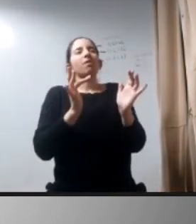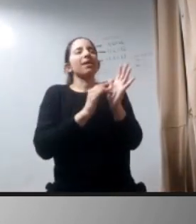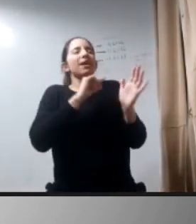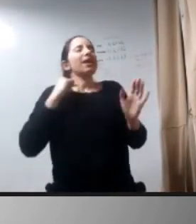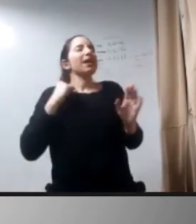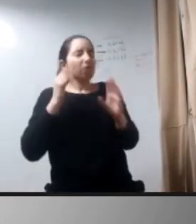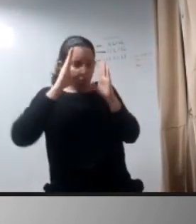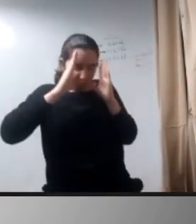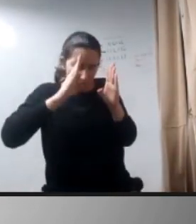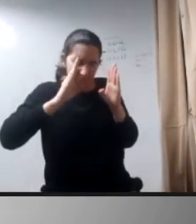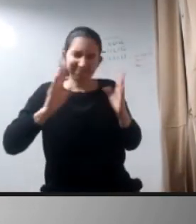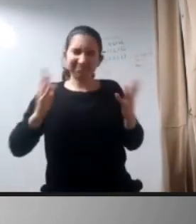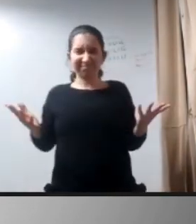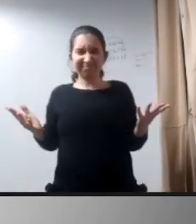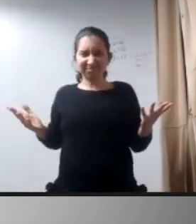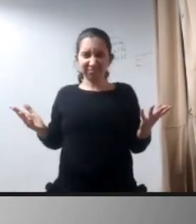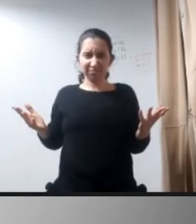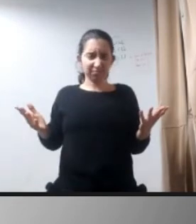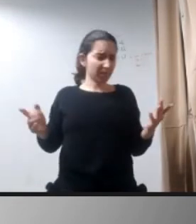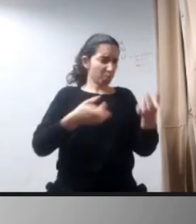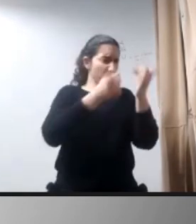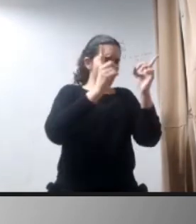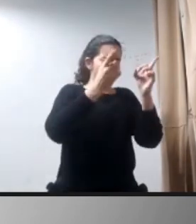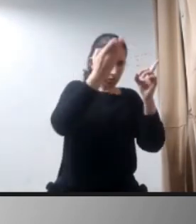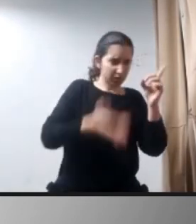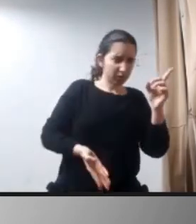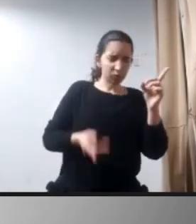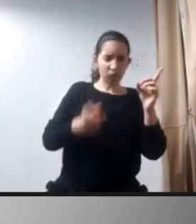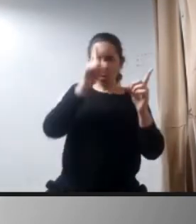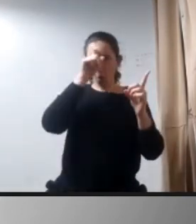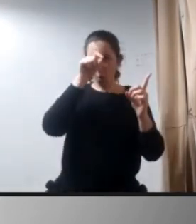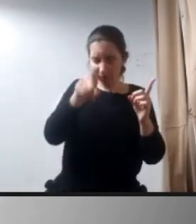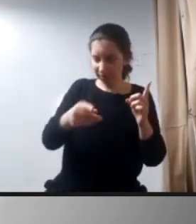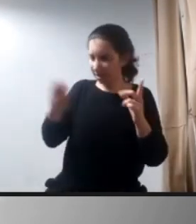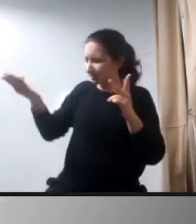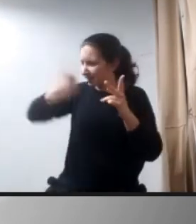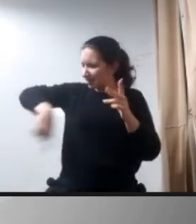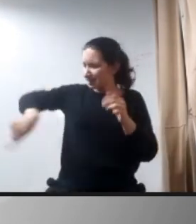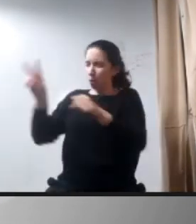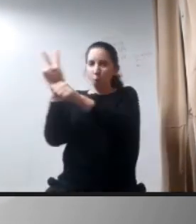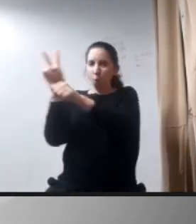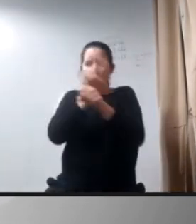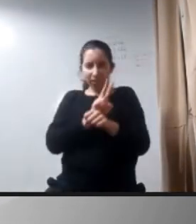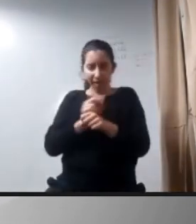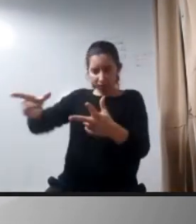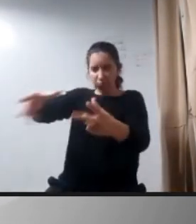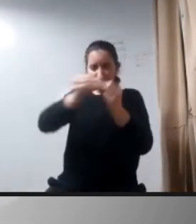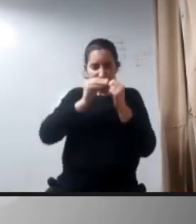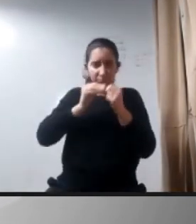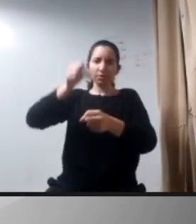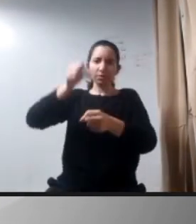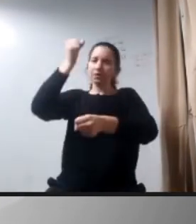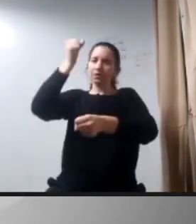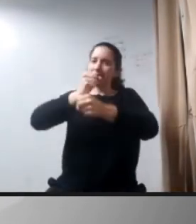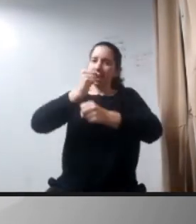Es decir, el cuidado es un trabajo, en ese sentido, en términos de derechos